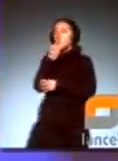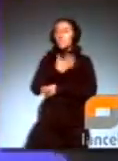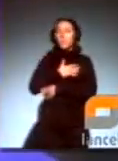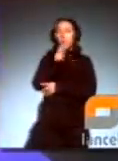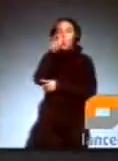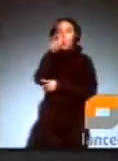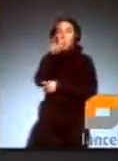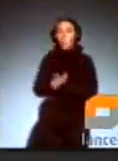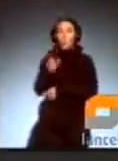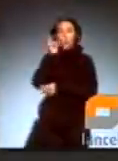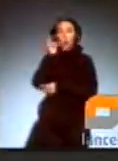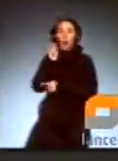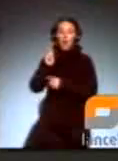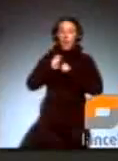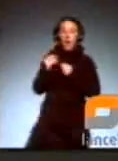nuestro futuro.